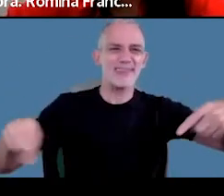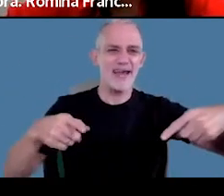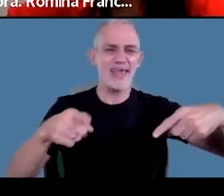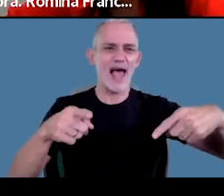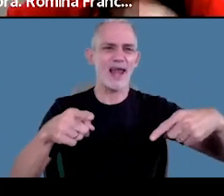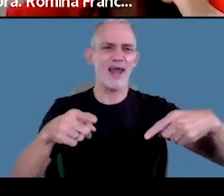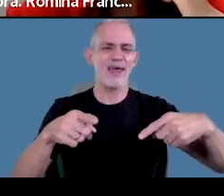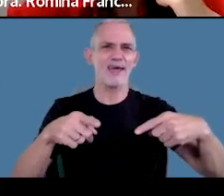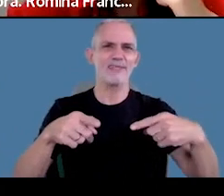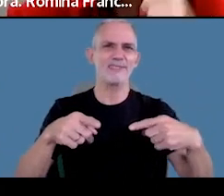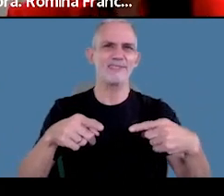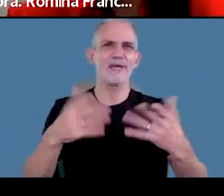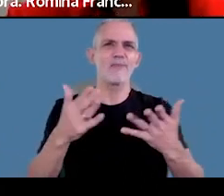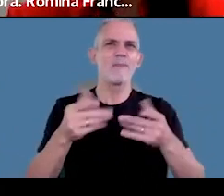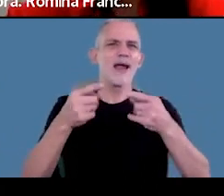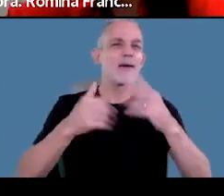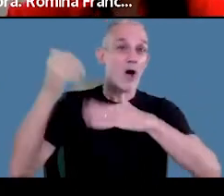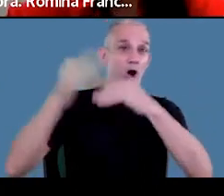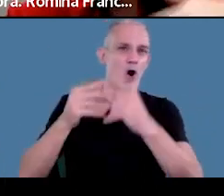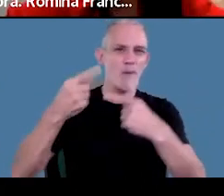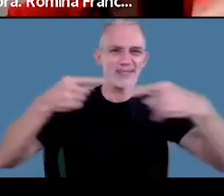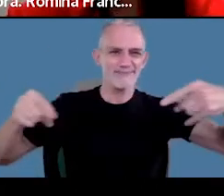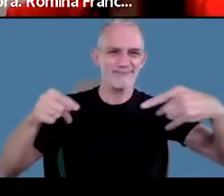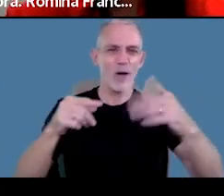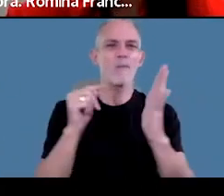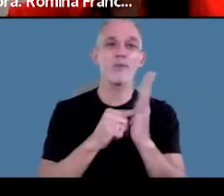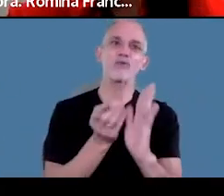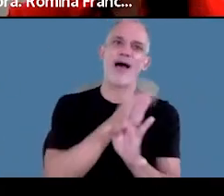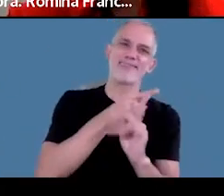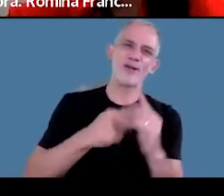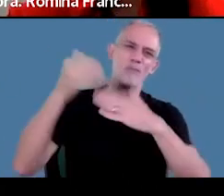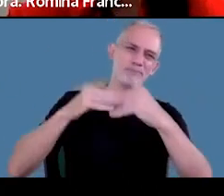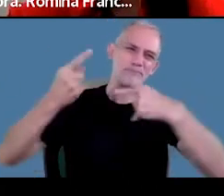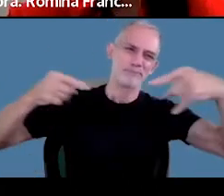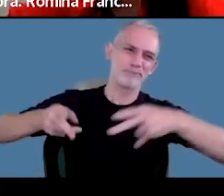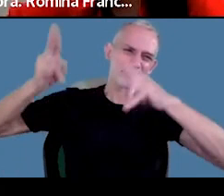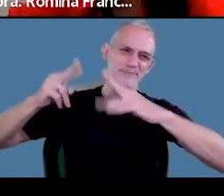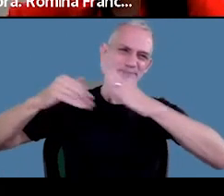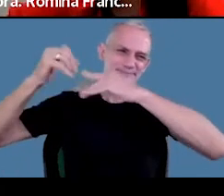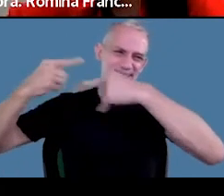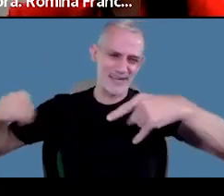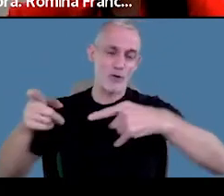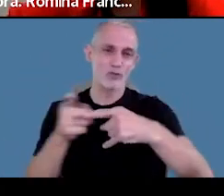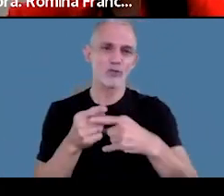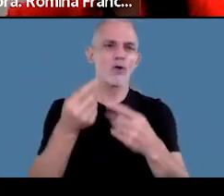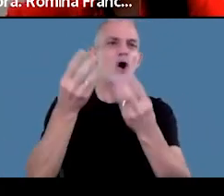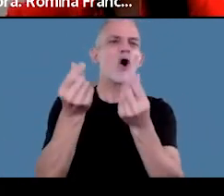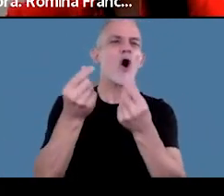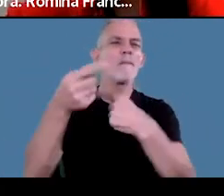con destino a las obras comprendidas en el punto anterior, estas obras en curso. Acá